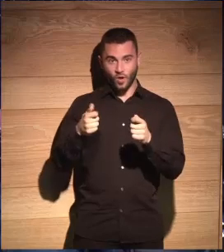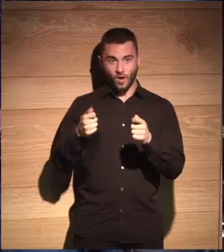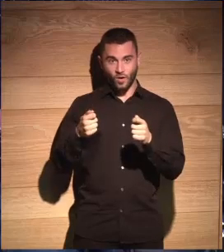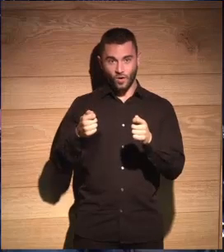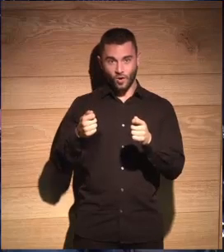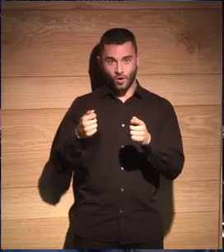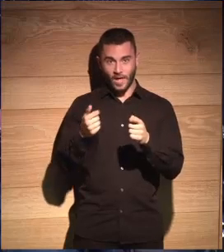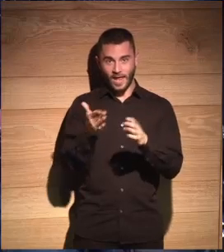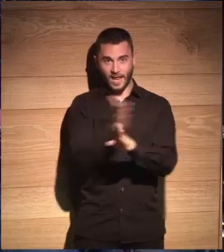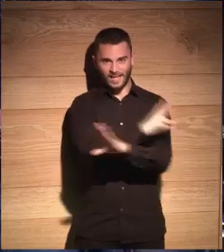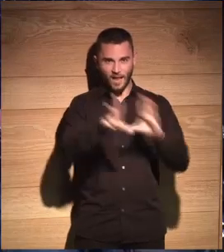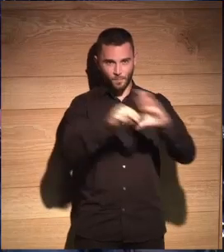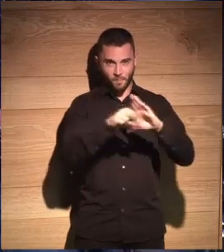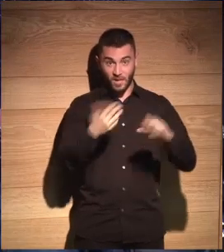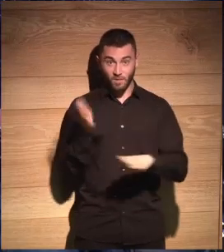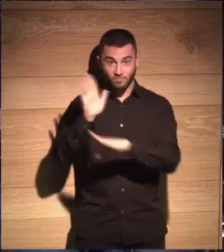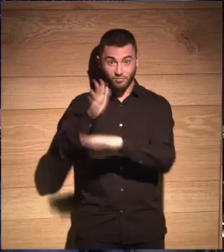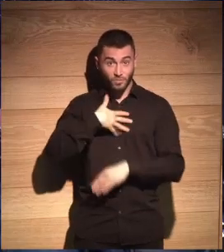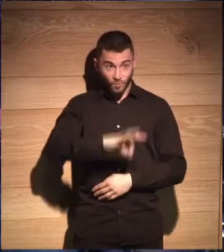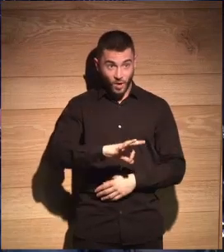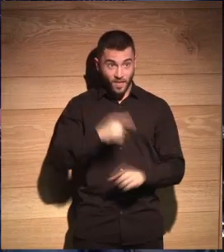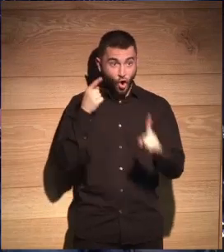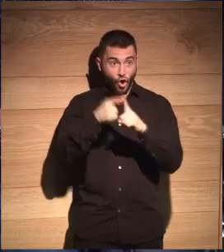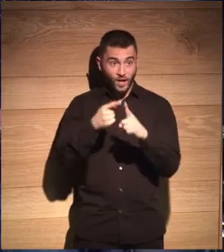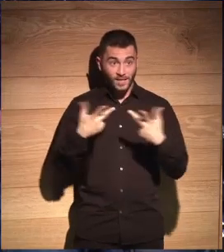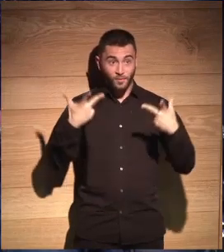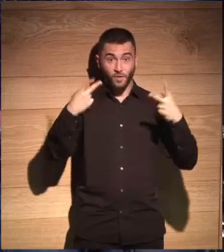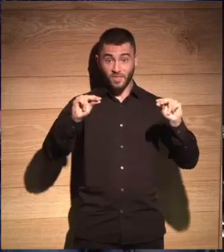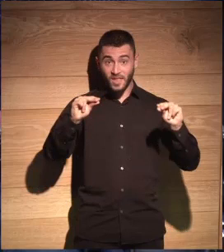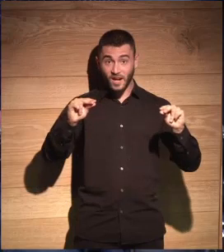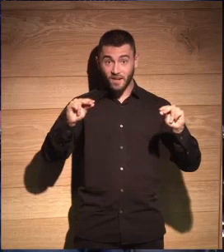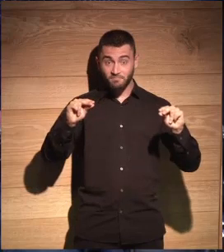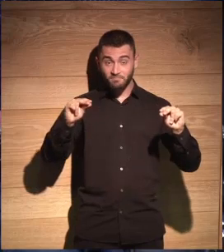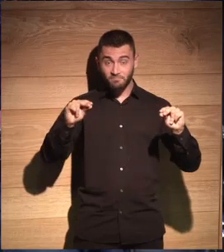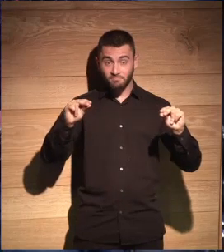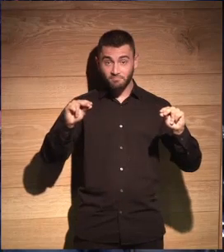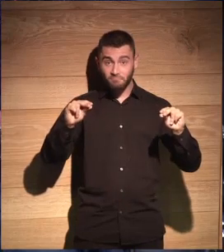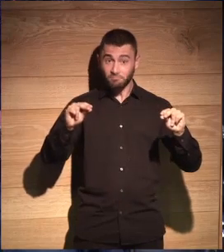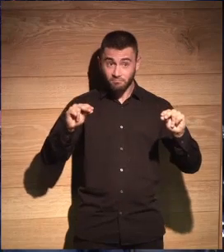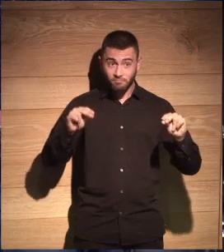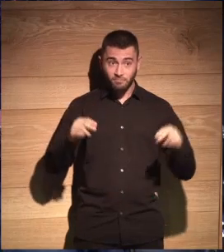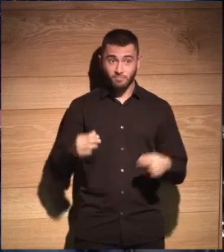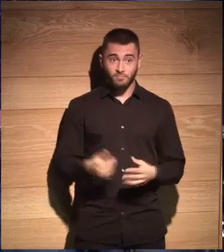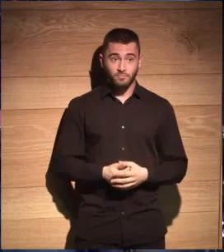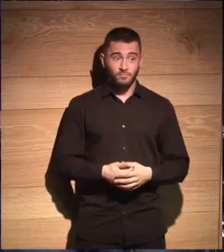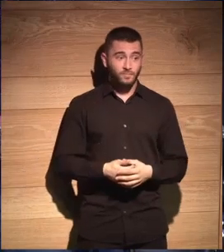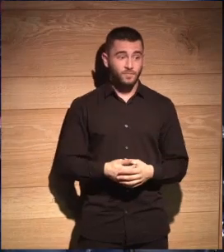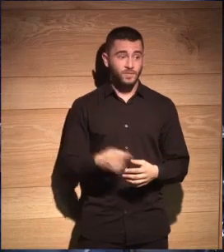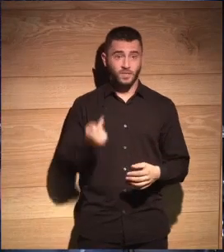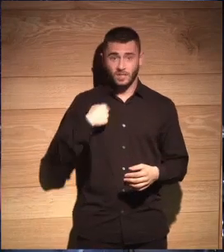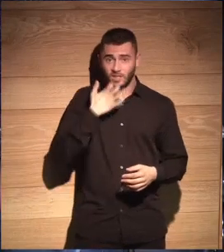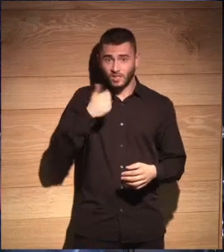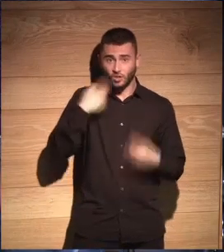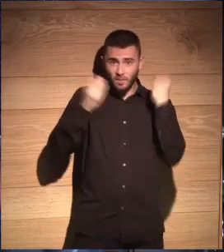el tráiler del juego, como... cierre y demás y bueno, eso. Sí, pero si yo no tengo y además imagino que lo